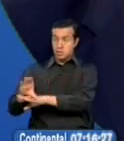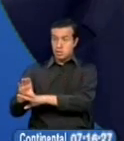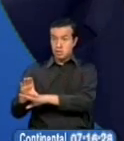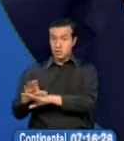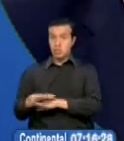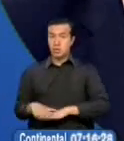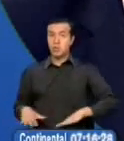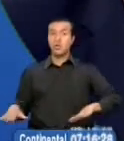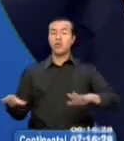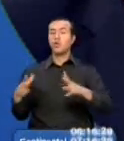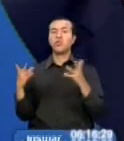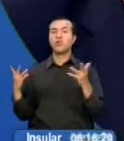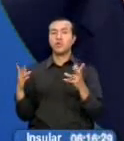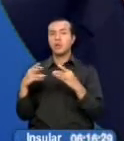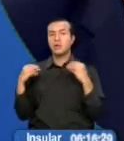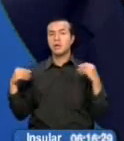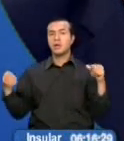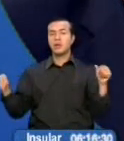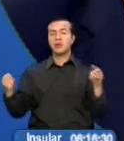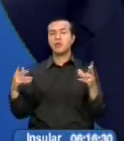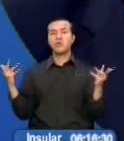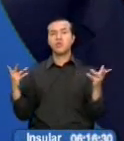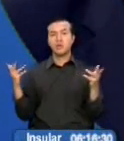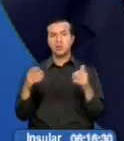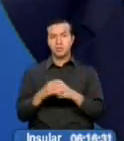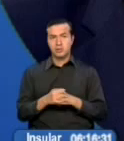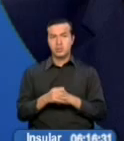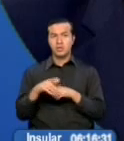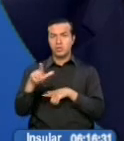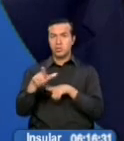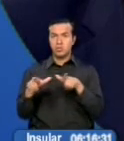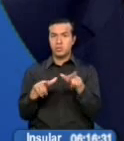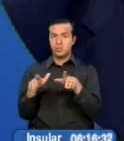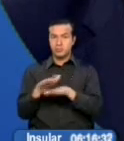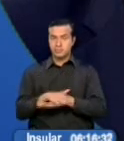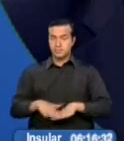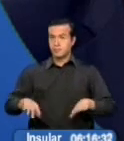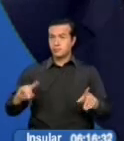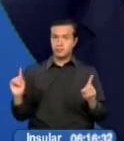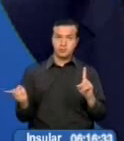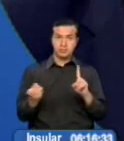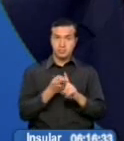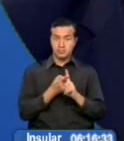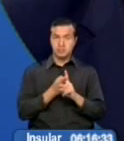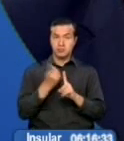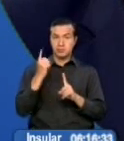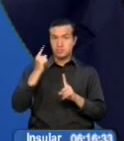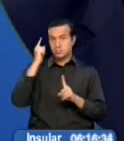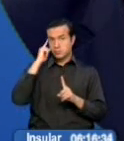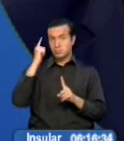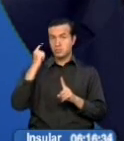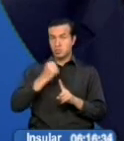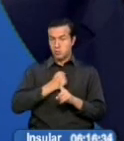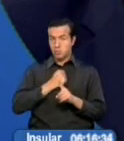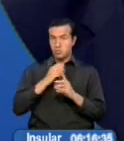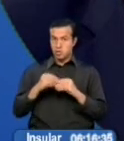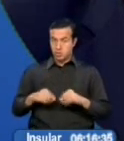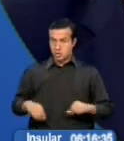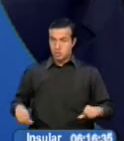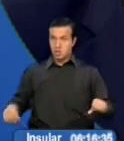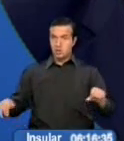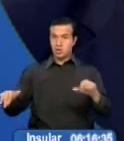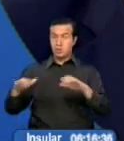dónde se les van a proveer tierras? Pues básicamente en los sitios, primero, donde el Estado tiene tierras en las zonas